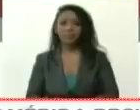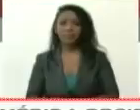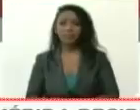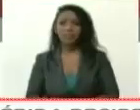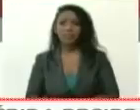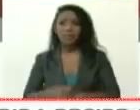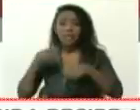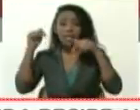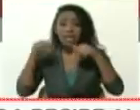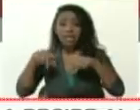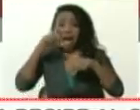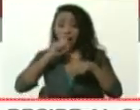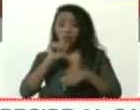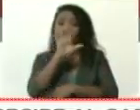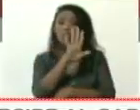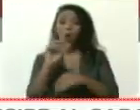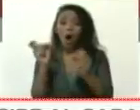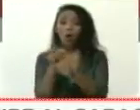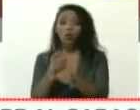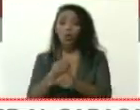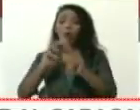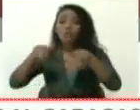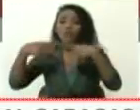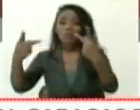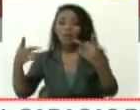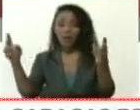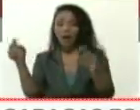Este año, el 5 de agosto, nos impusieron nuevas medidas